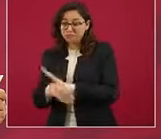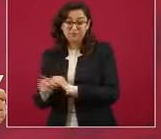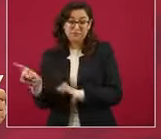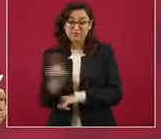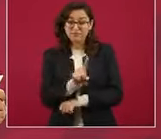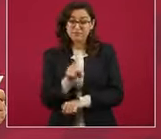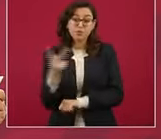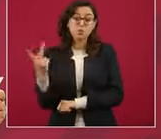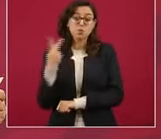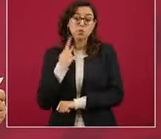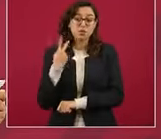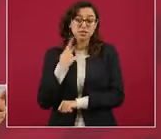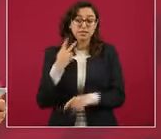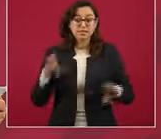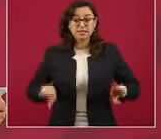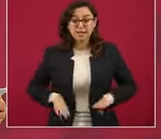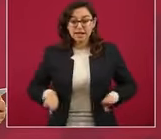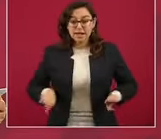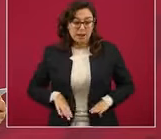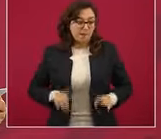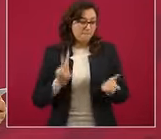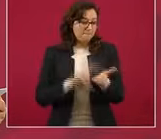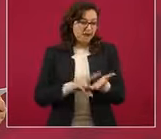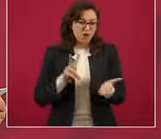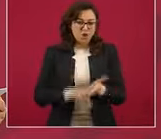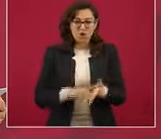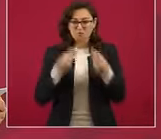valores. Entonces,